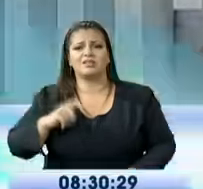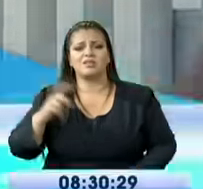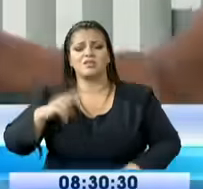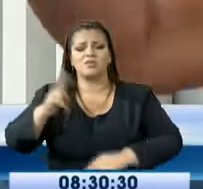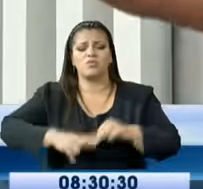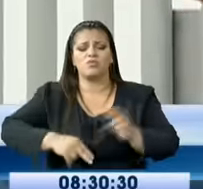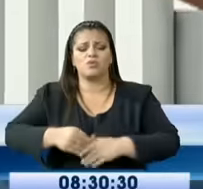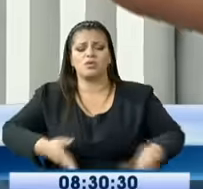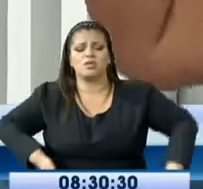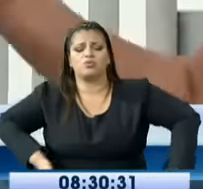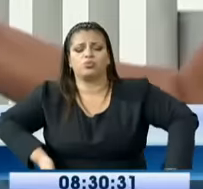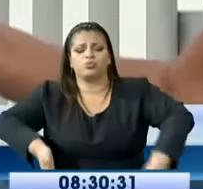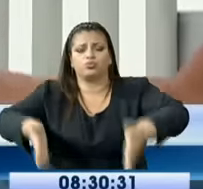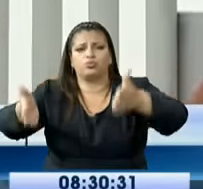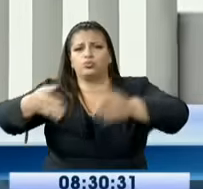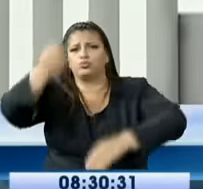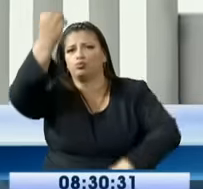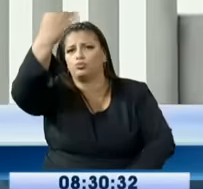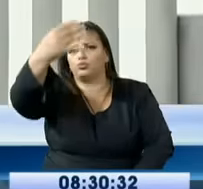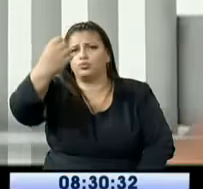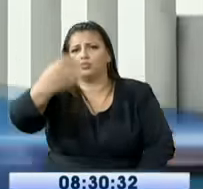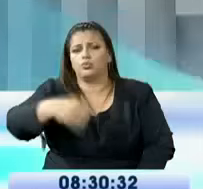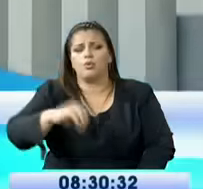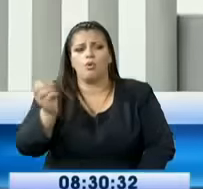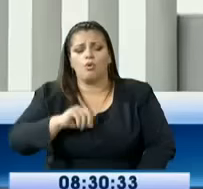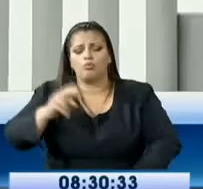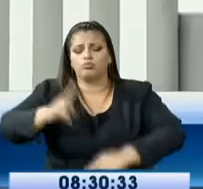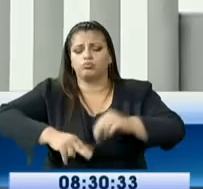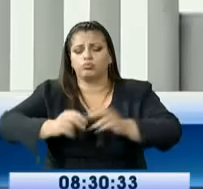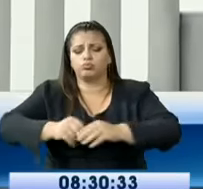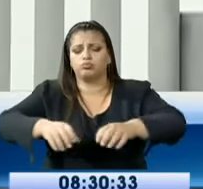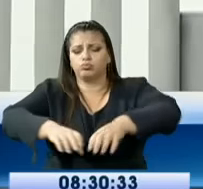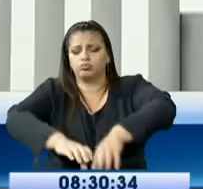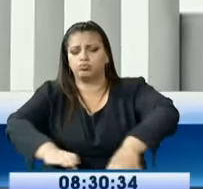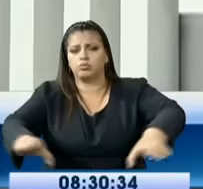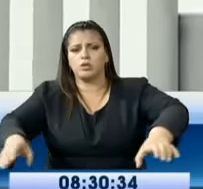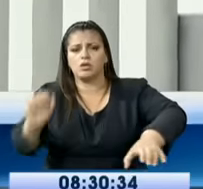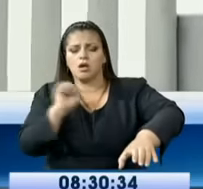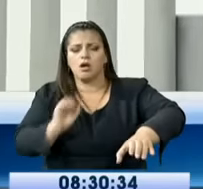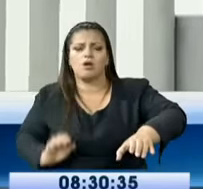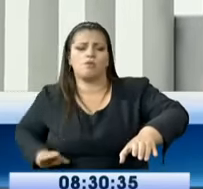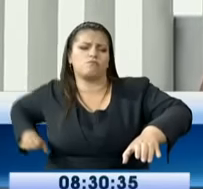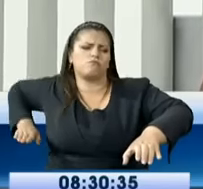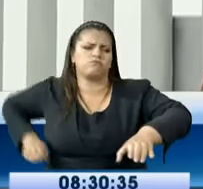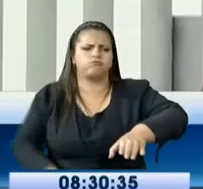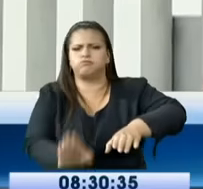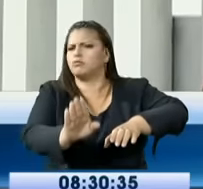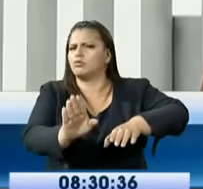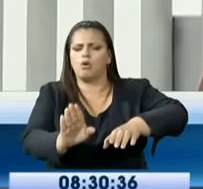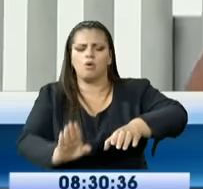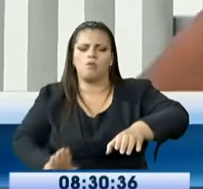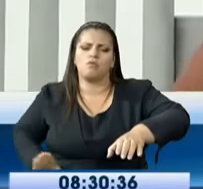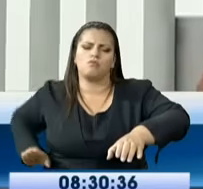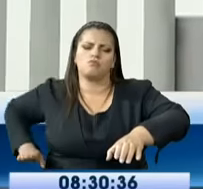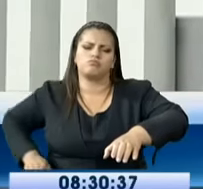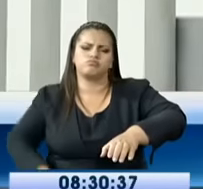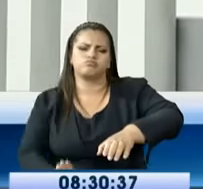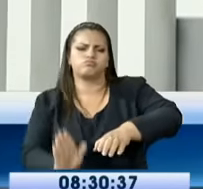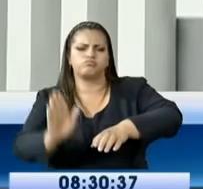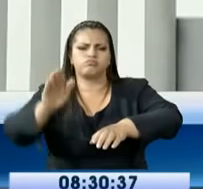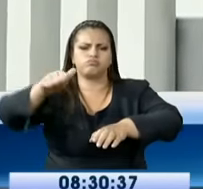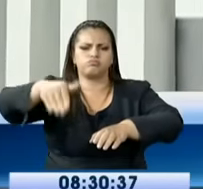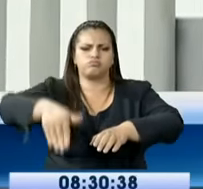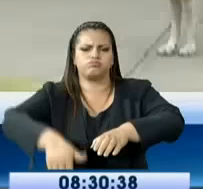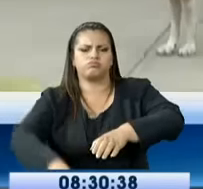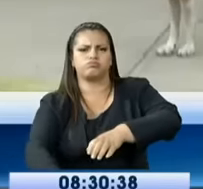para o un semáforo, algo, un conductor de velocidad para que como es. Los carros se